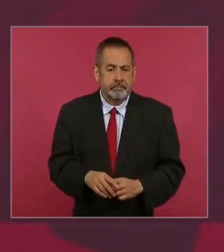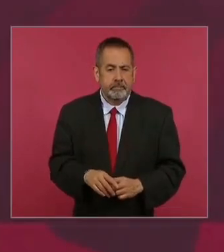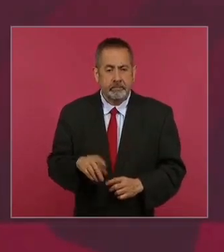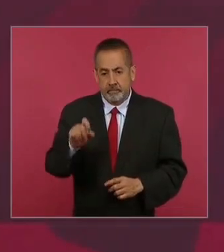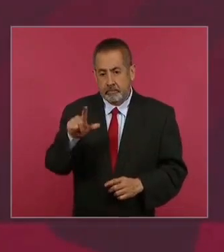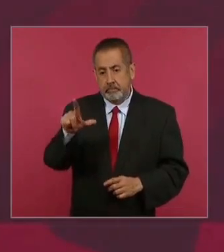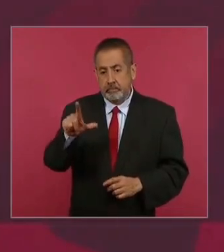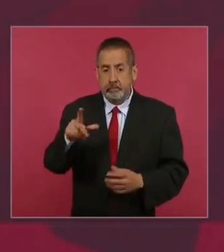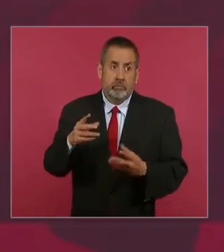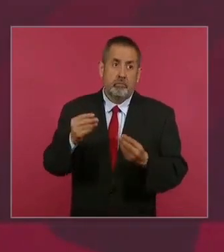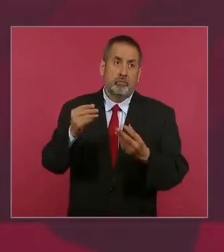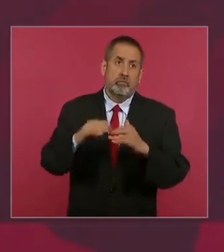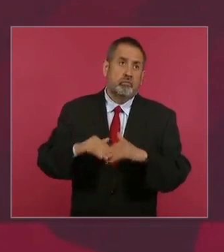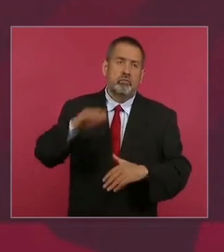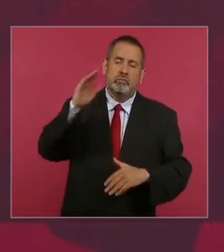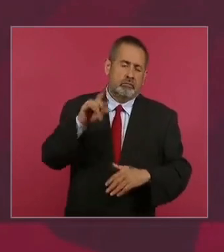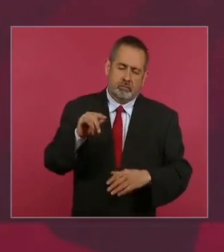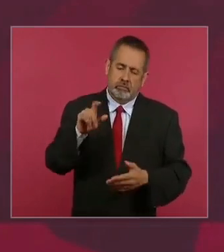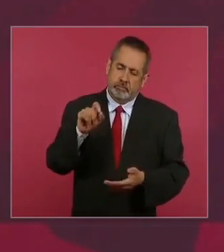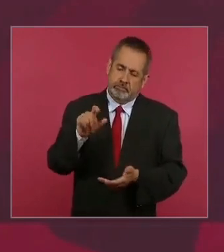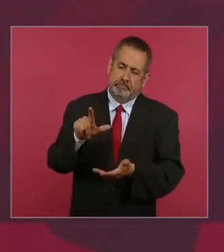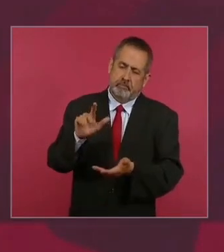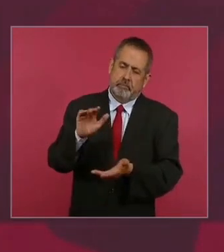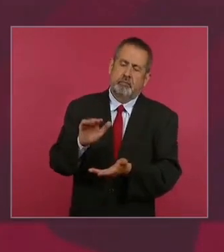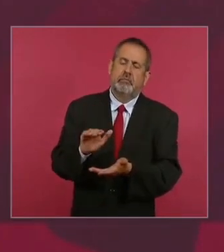no fueron tantos.